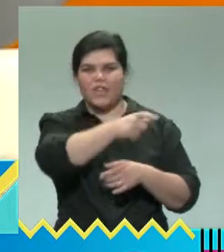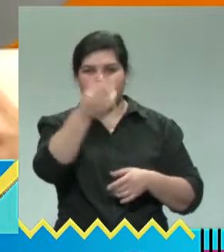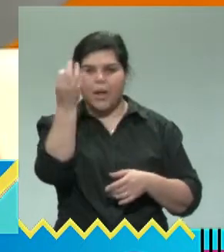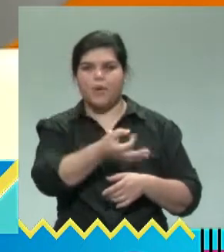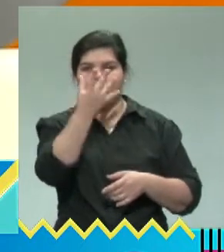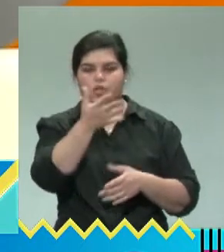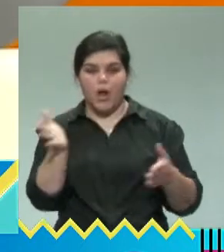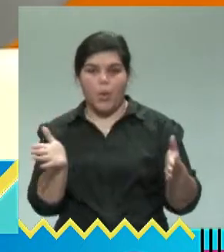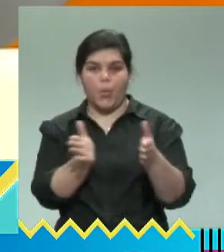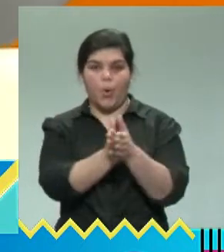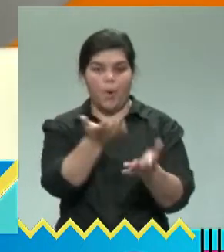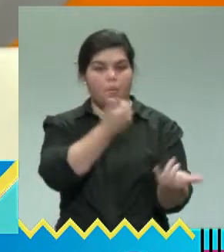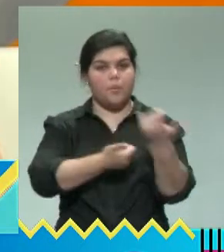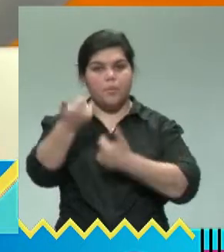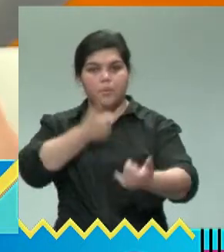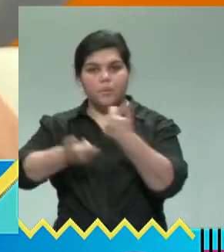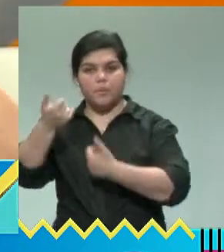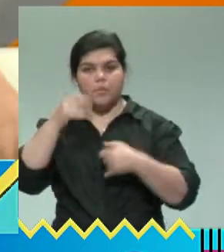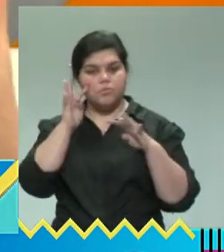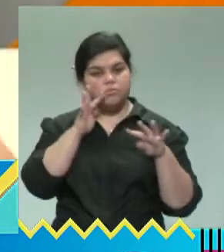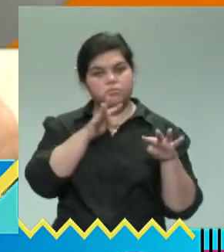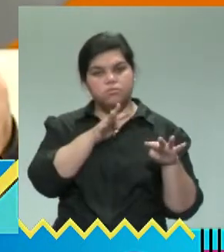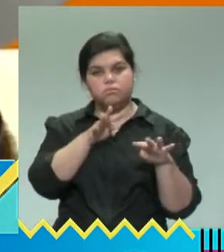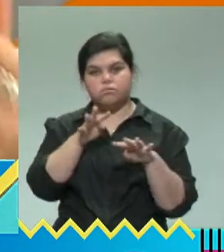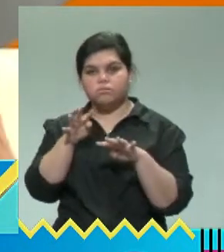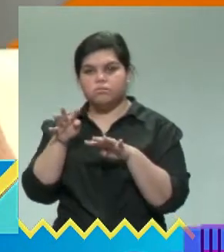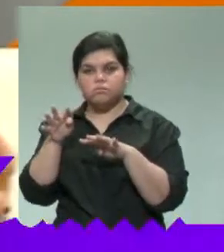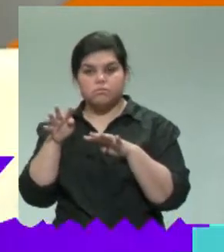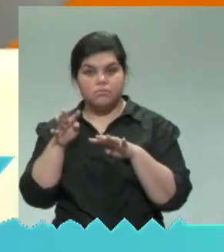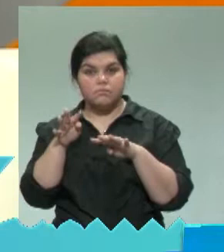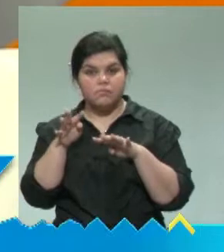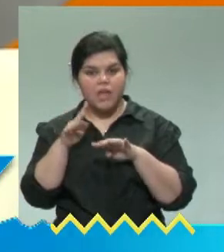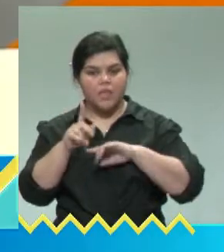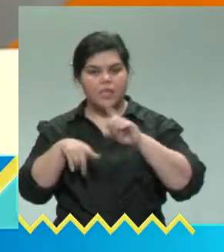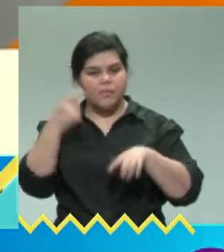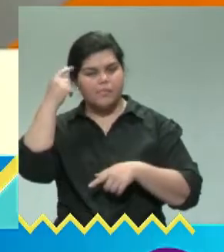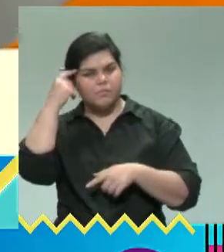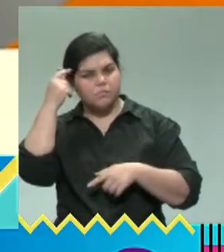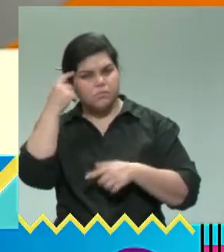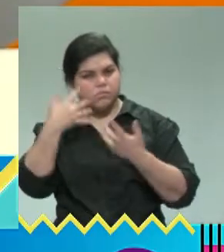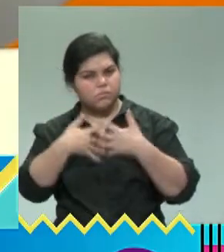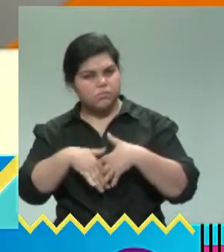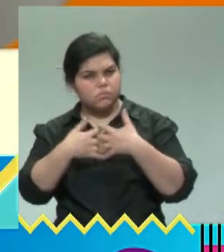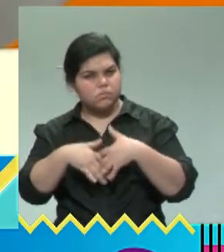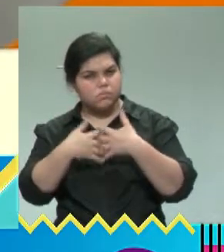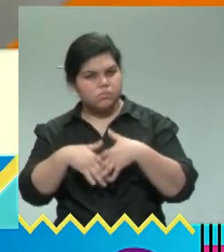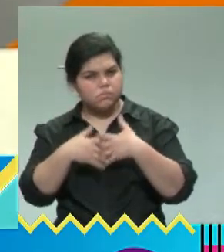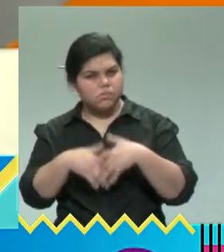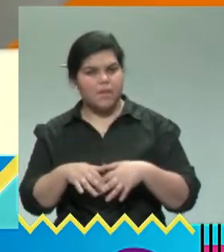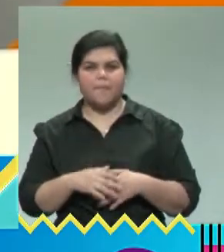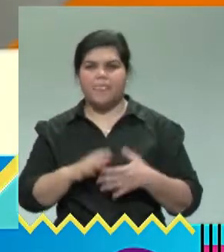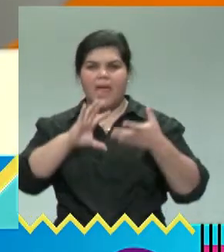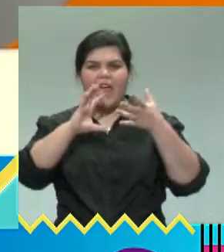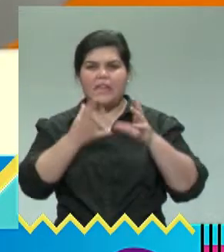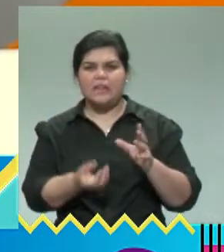lo que tenían para decirnos, empezamos a tratar de generar estrategias para mejorar no solo